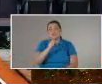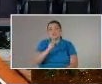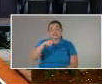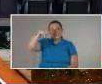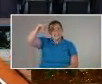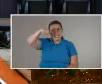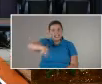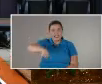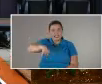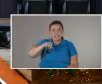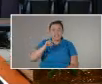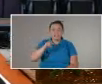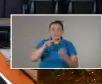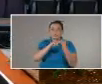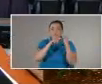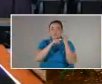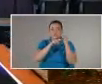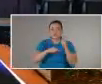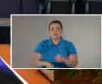situación